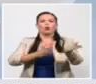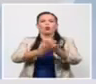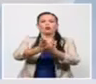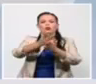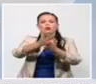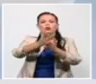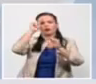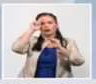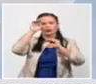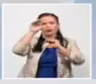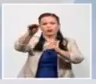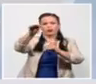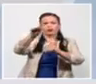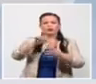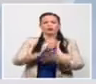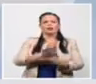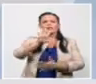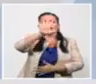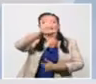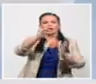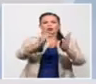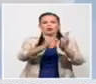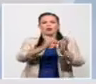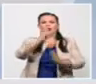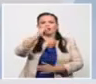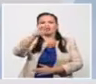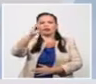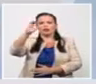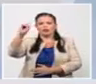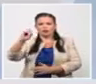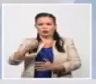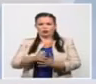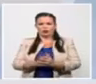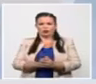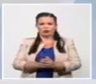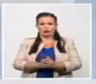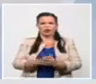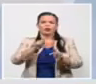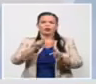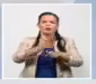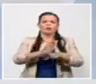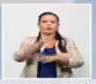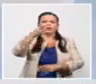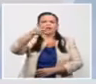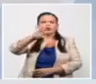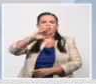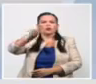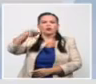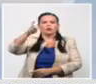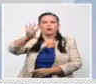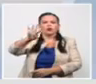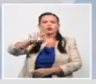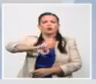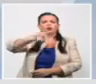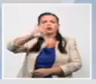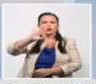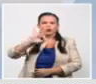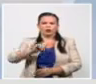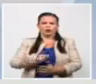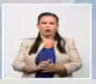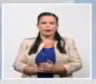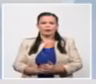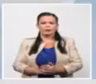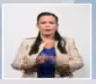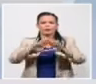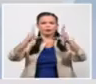ingresados 5.600. Eso es el 18,4% de los